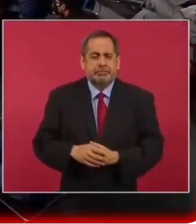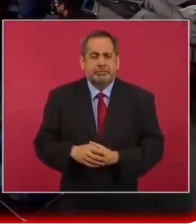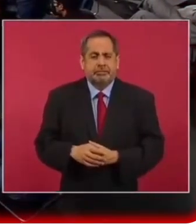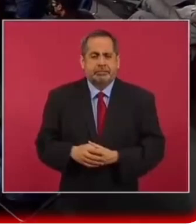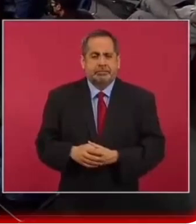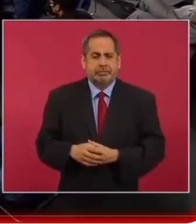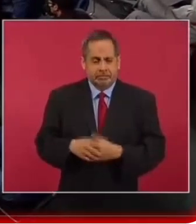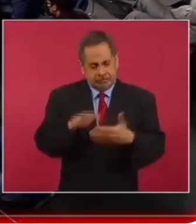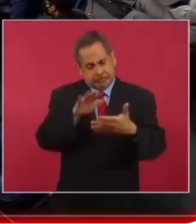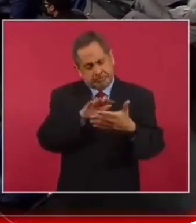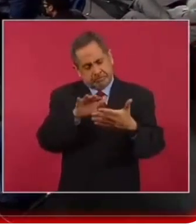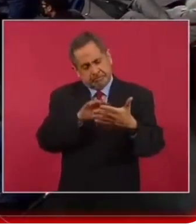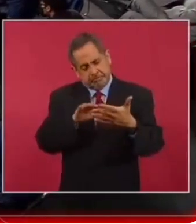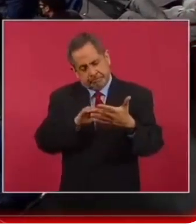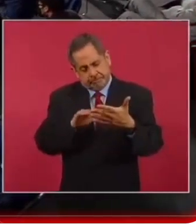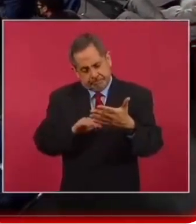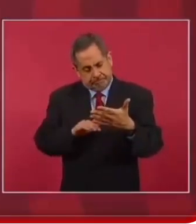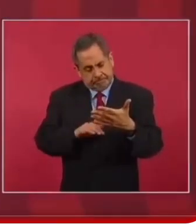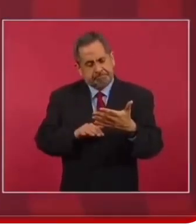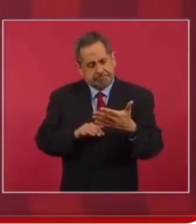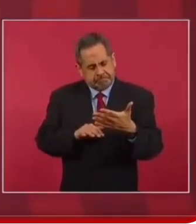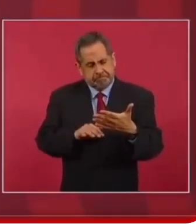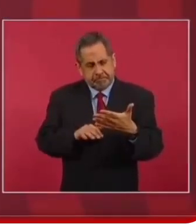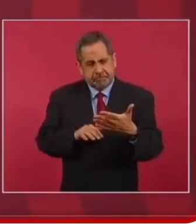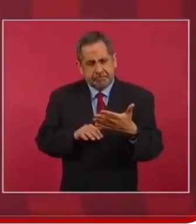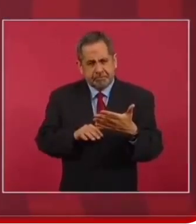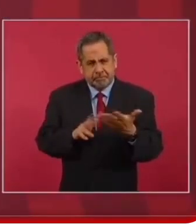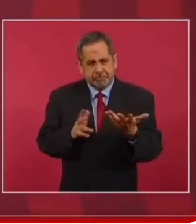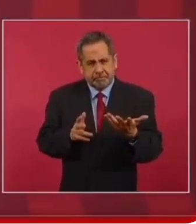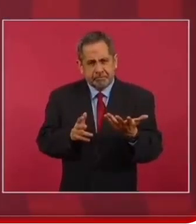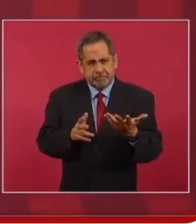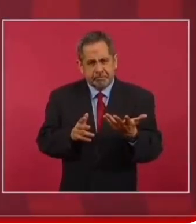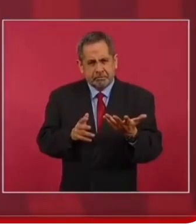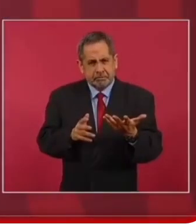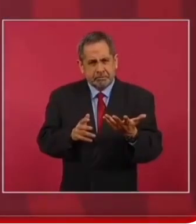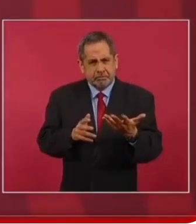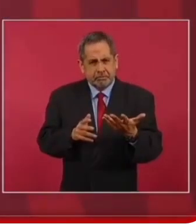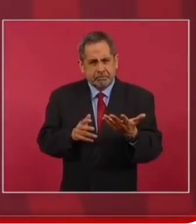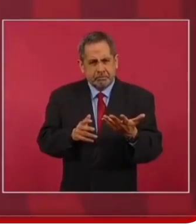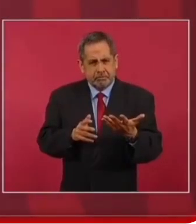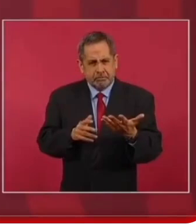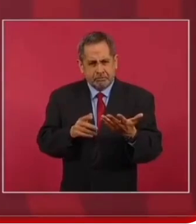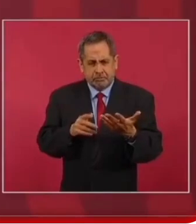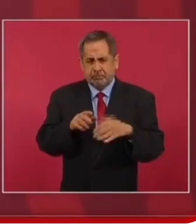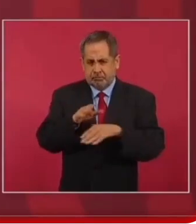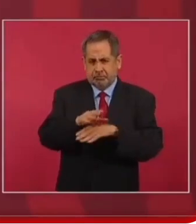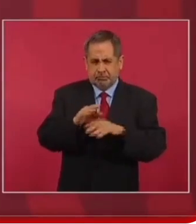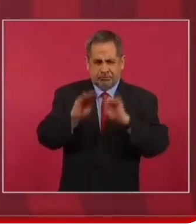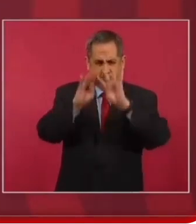y terminó de leer la carta y dijo que era por lo del penacho,